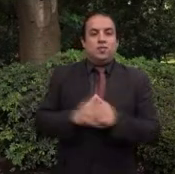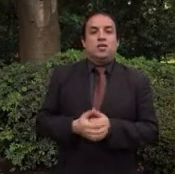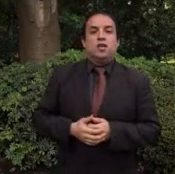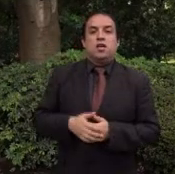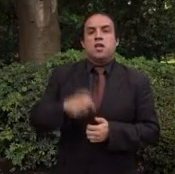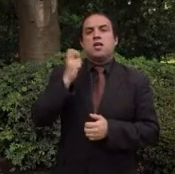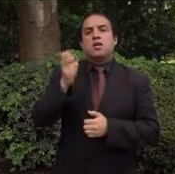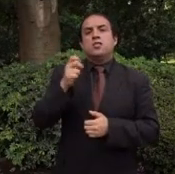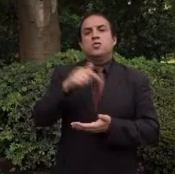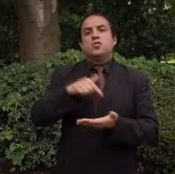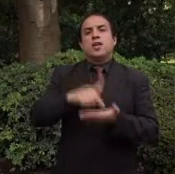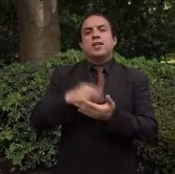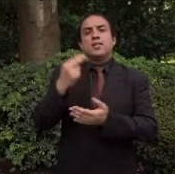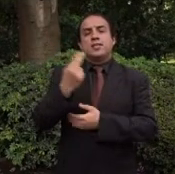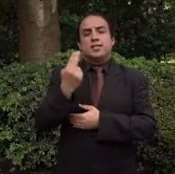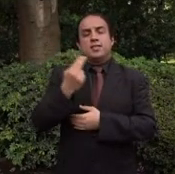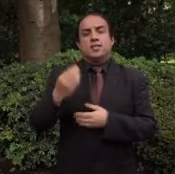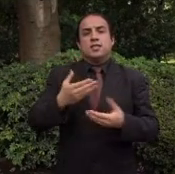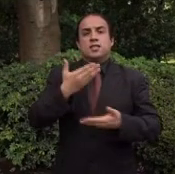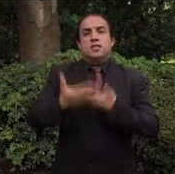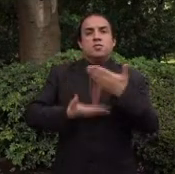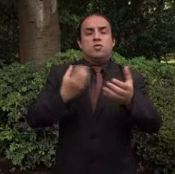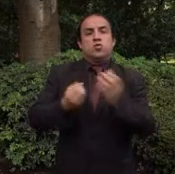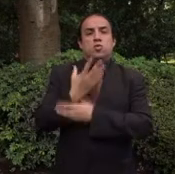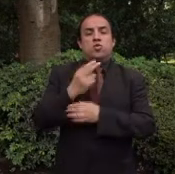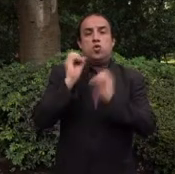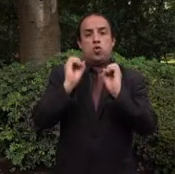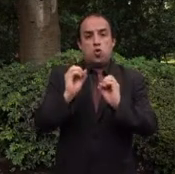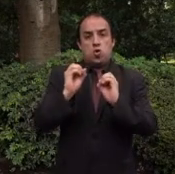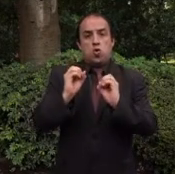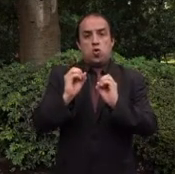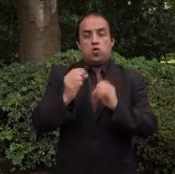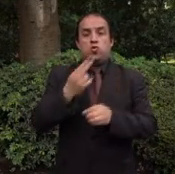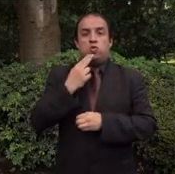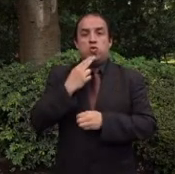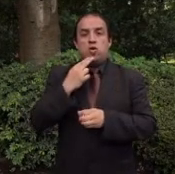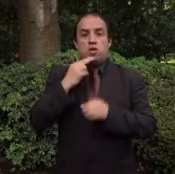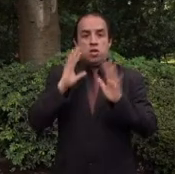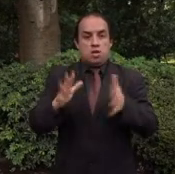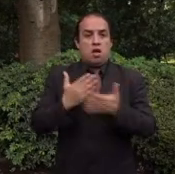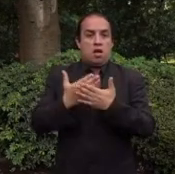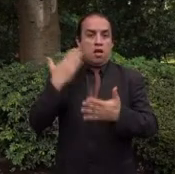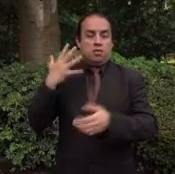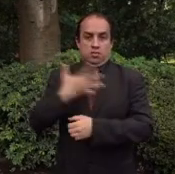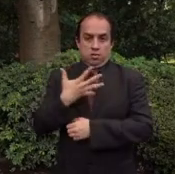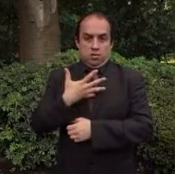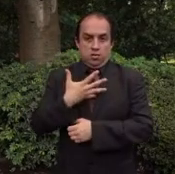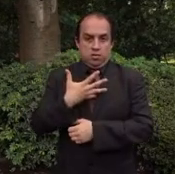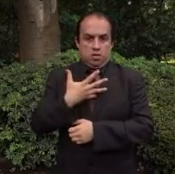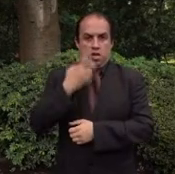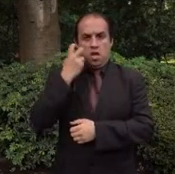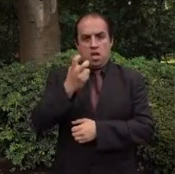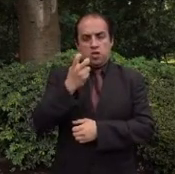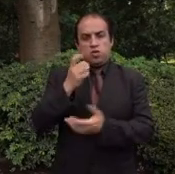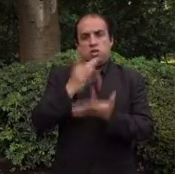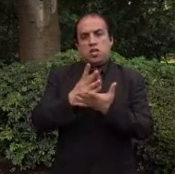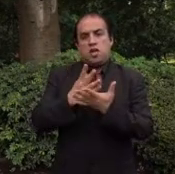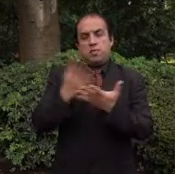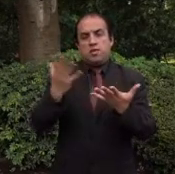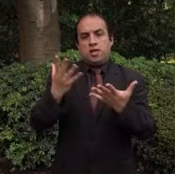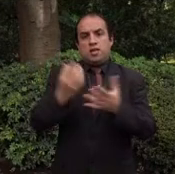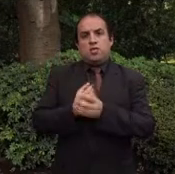permisos nuevos o se utilizan los que ya existían? Prácticamente esos nada más requieren un aviso